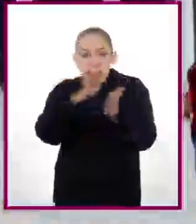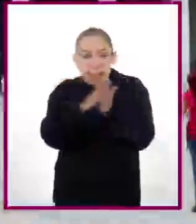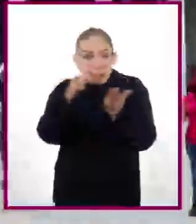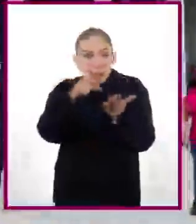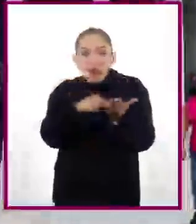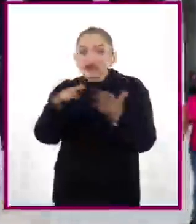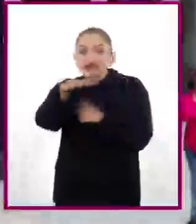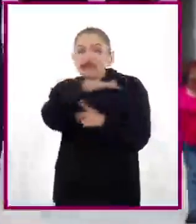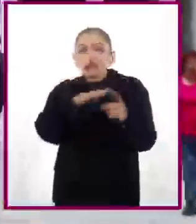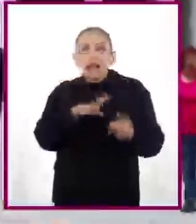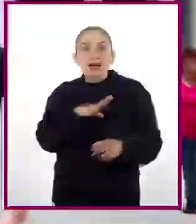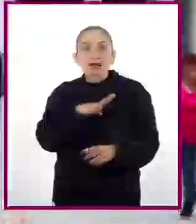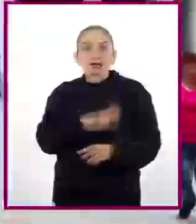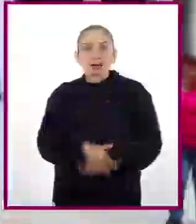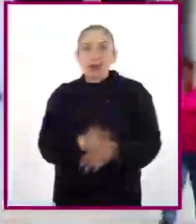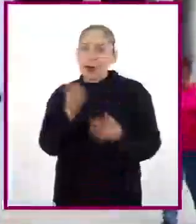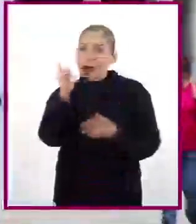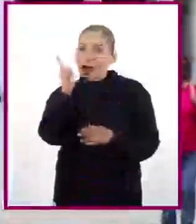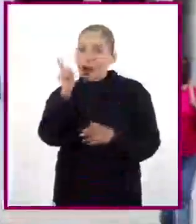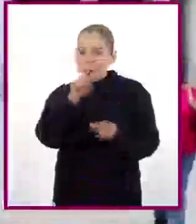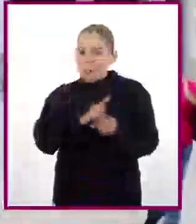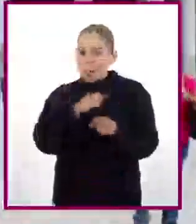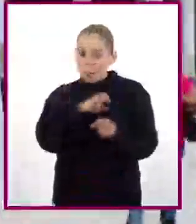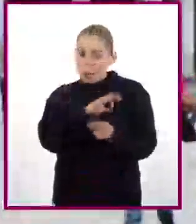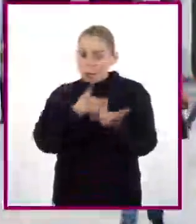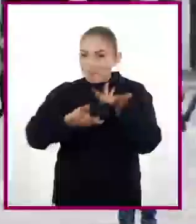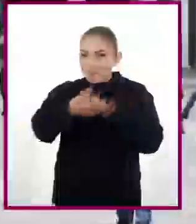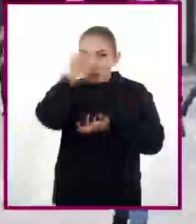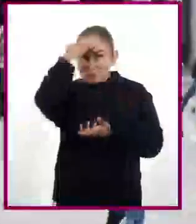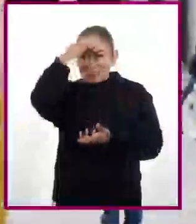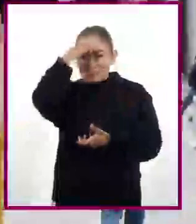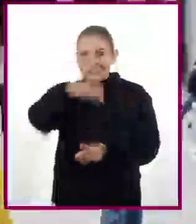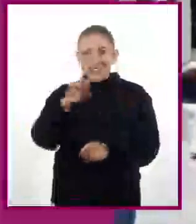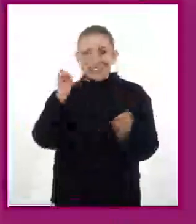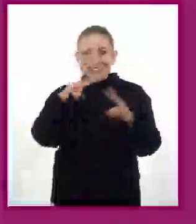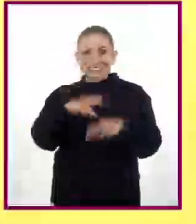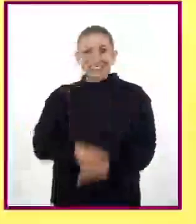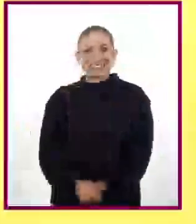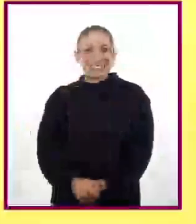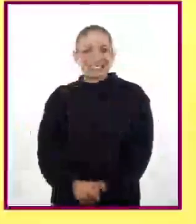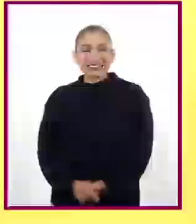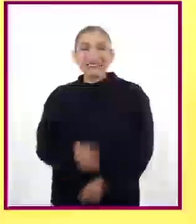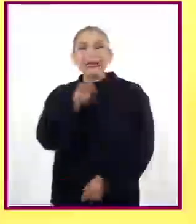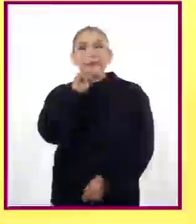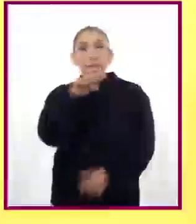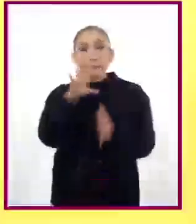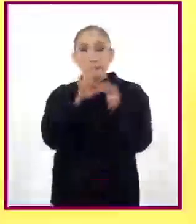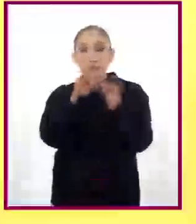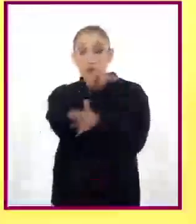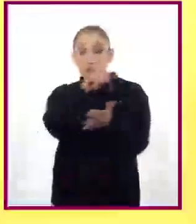¿Cuál es su contexto? Espero que algún día podamos compartir experiencias. ¡Adiós! Además de describir lugares reales